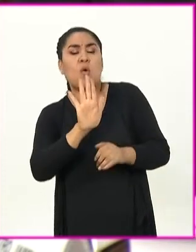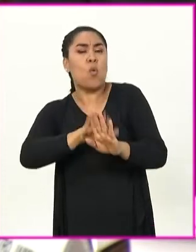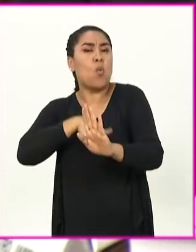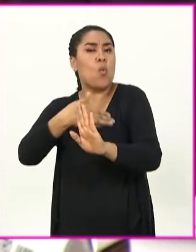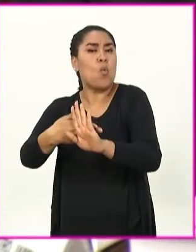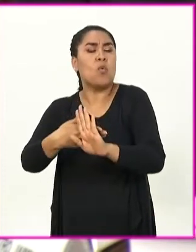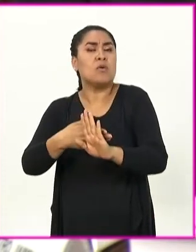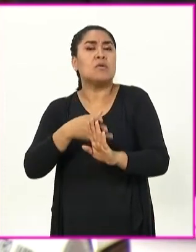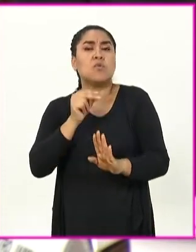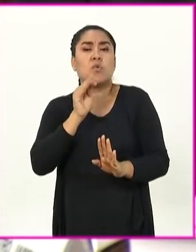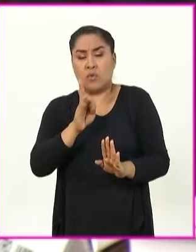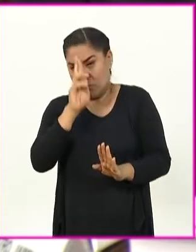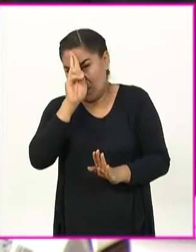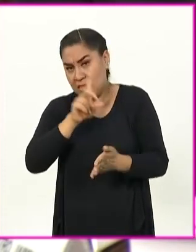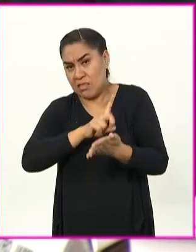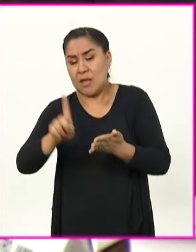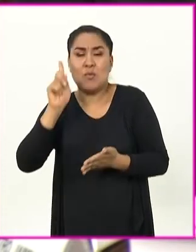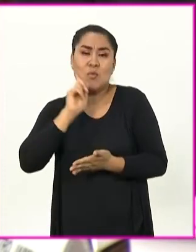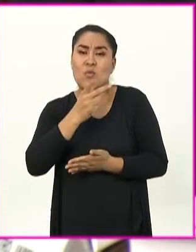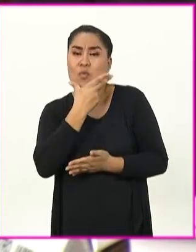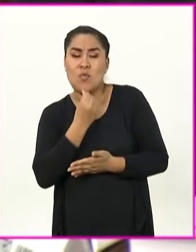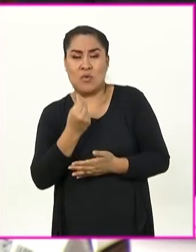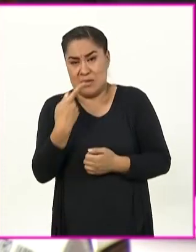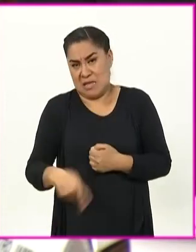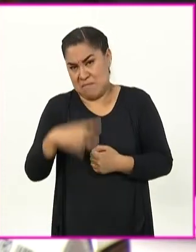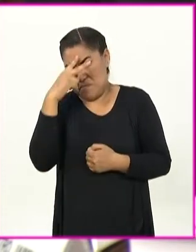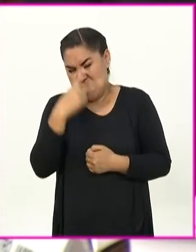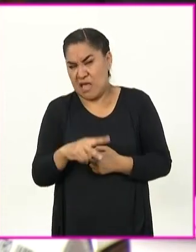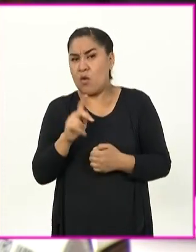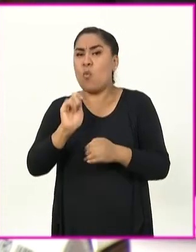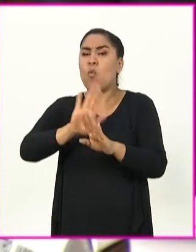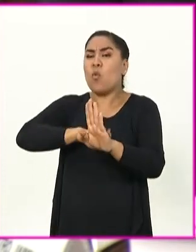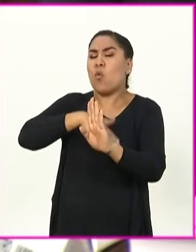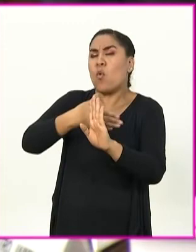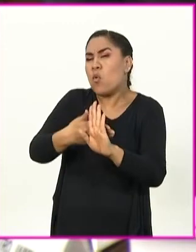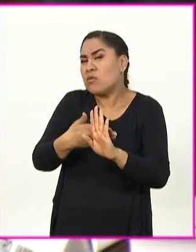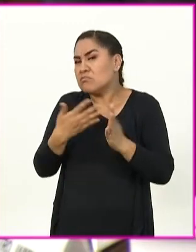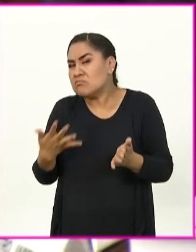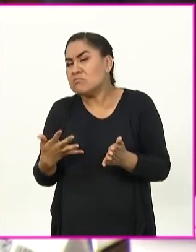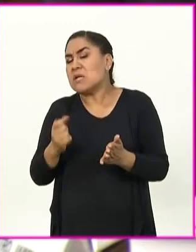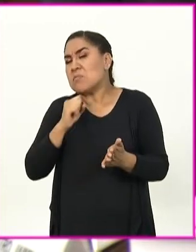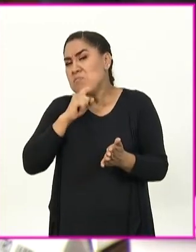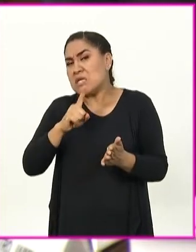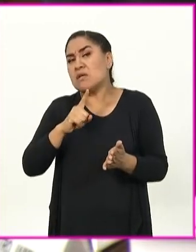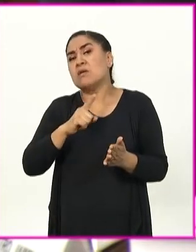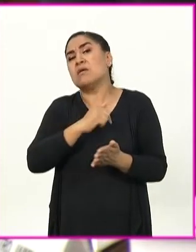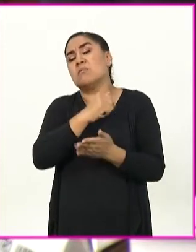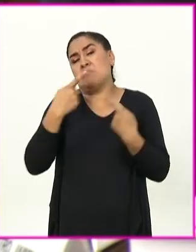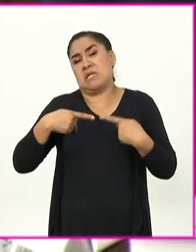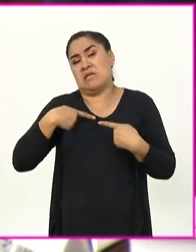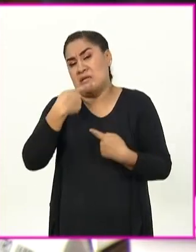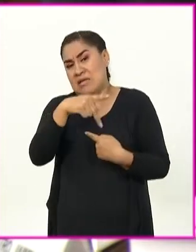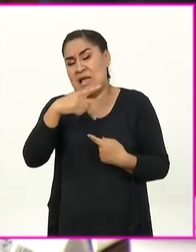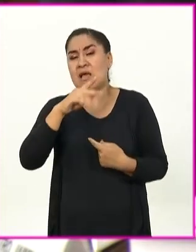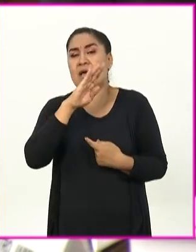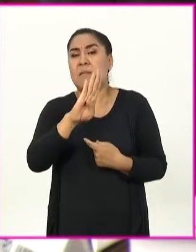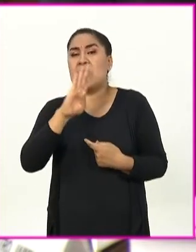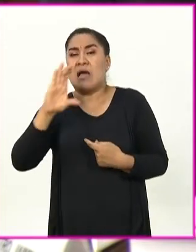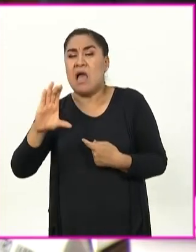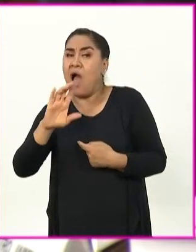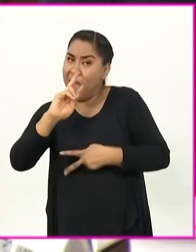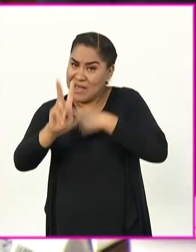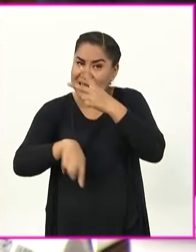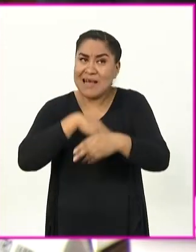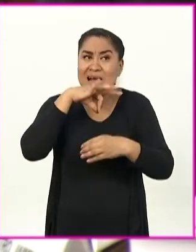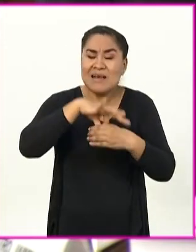de las mexicanas y de los mexicanos es una afrenta contra los derechos de la ciudad nacional de baja california que acudieron a votar a las urnas